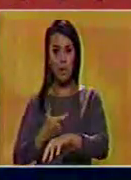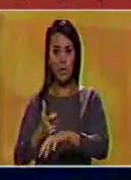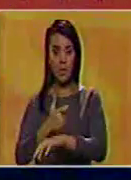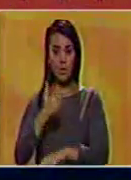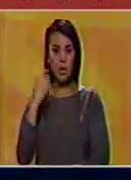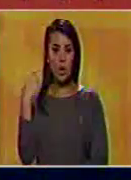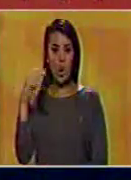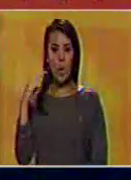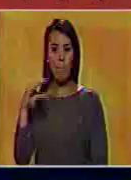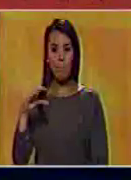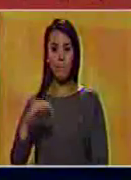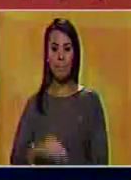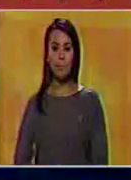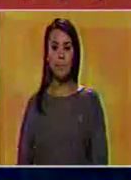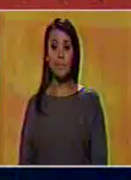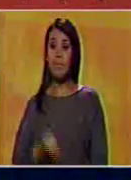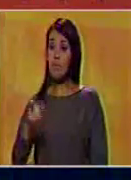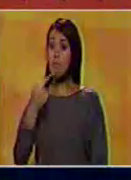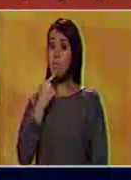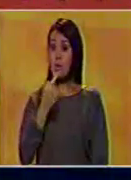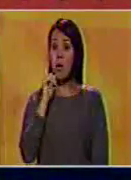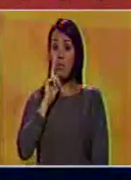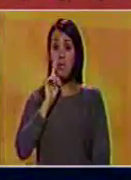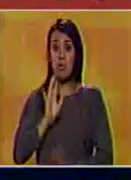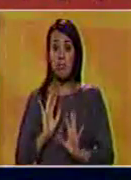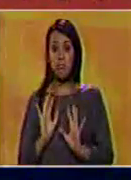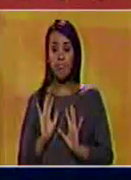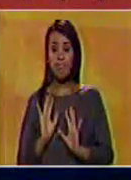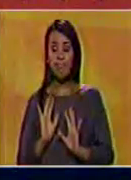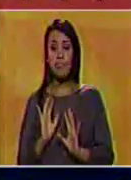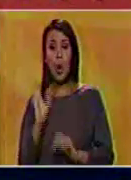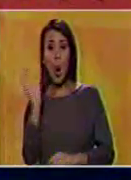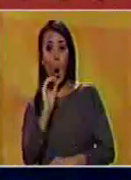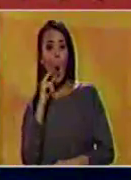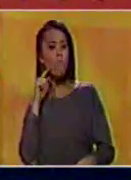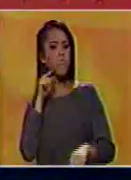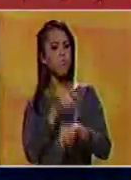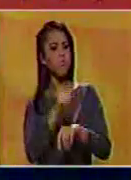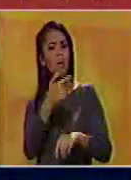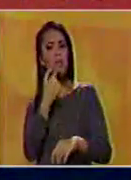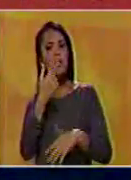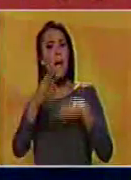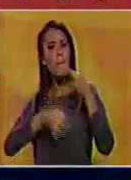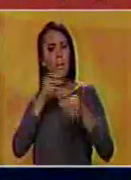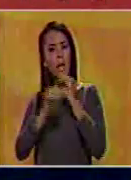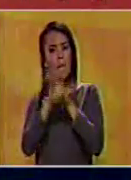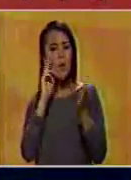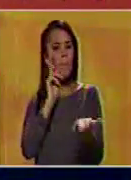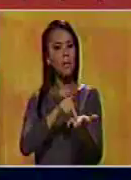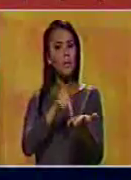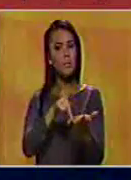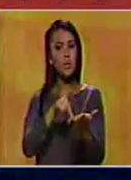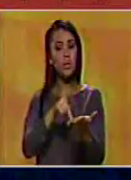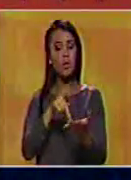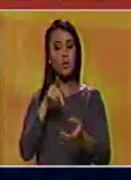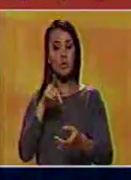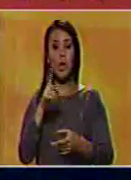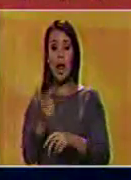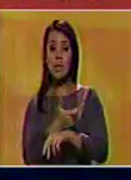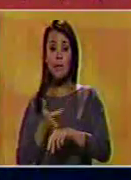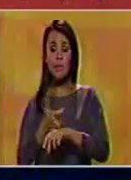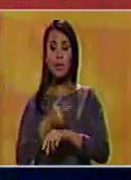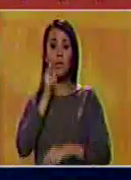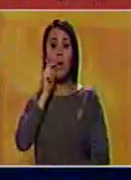de colombia bueno desmienta o señales que participación tuvo el gobierno de juan manuel